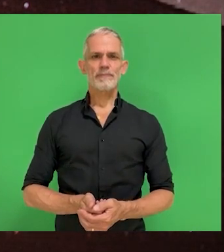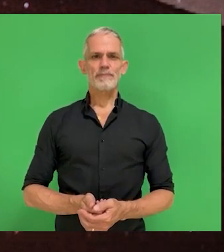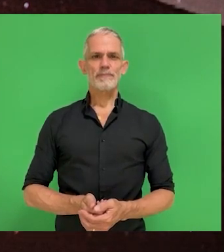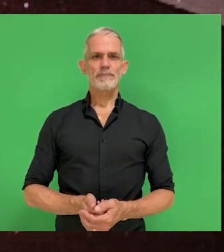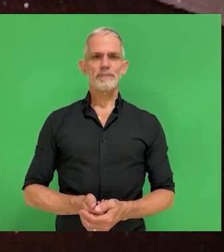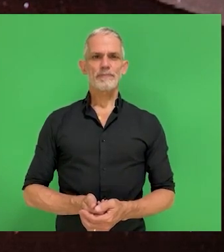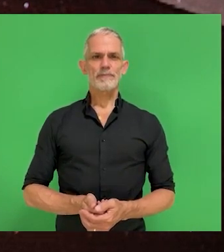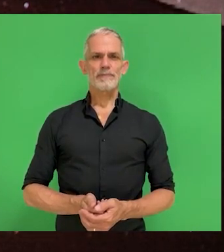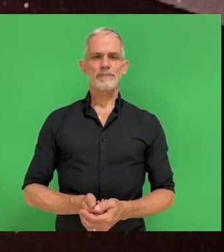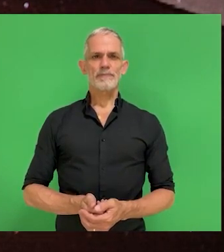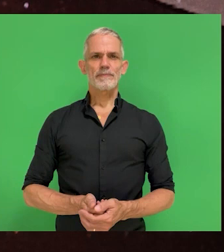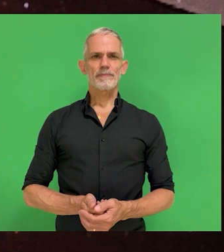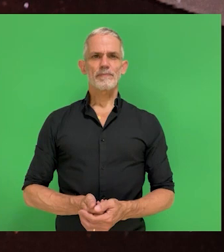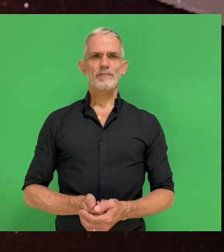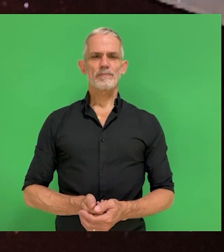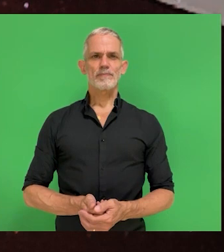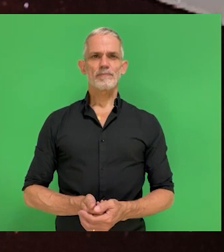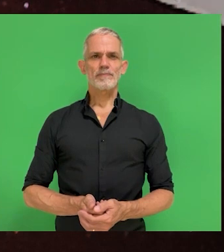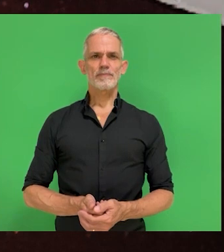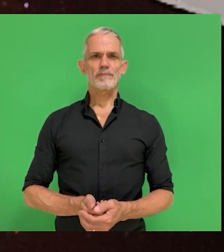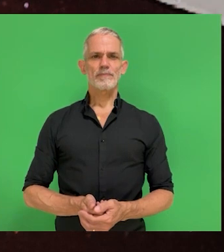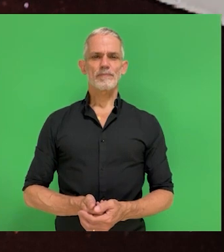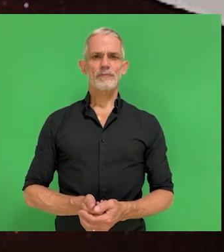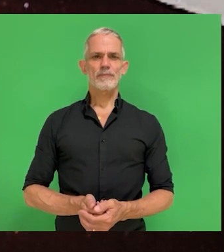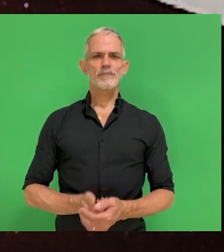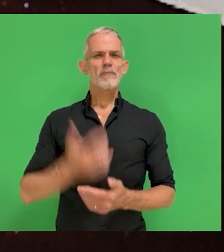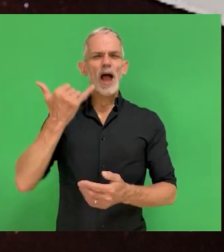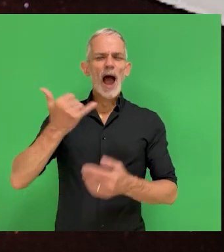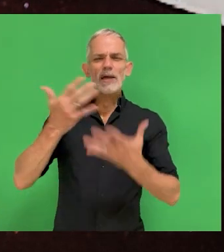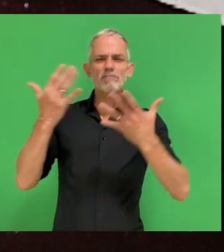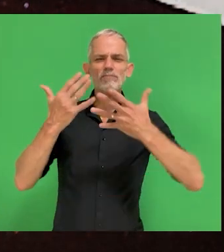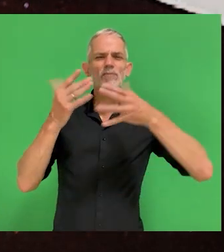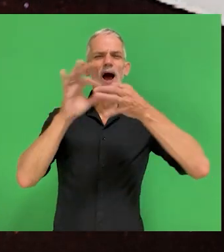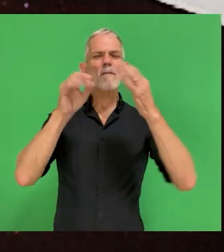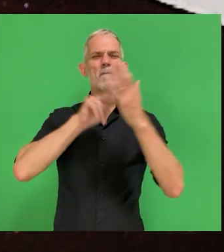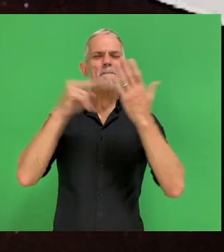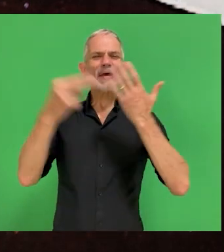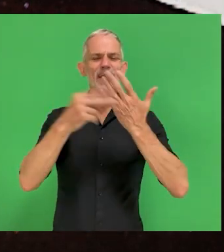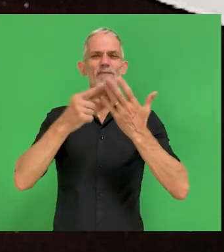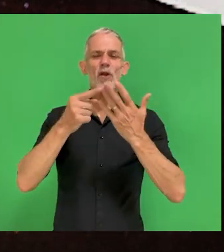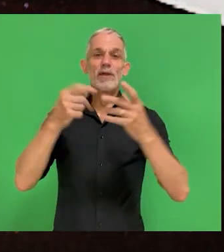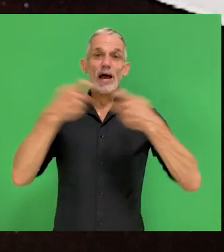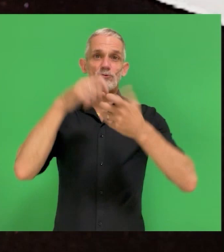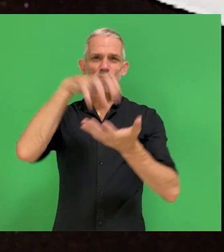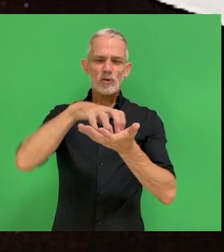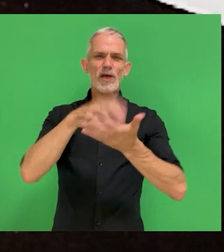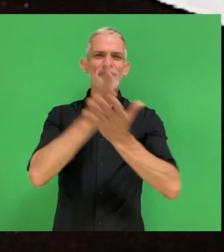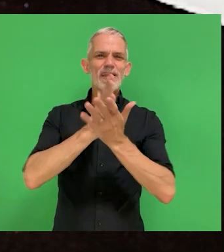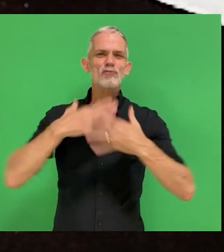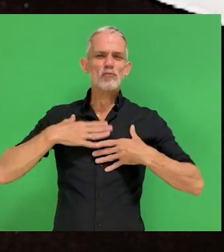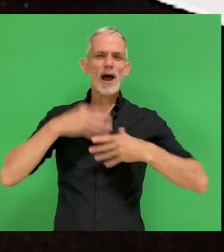Hay como una metáfora muy de los organismos de derechos humanos, de los familiares, de los que son interpelados por este tema, y es el de